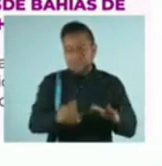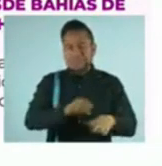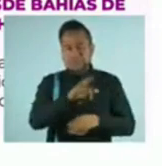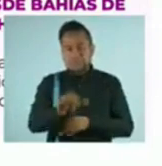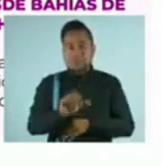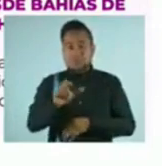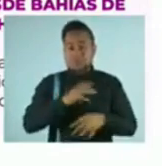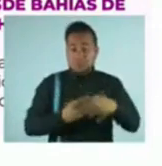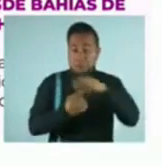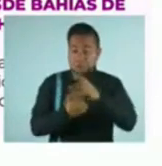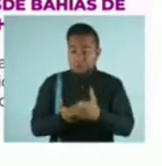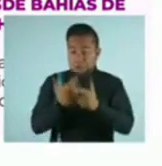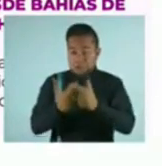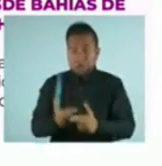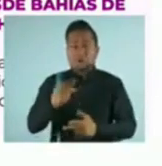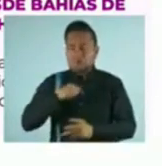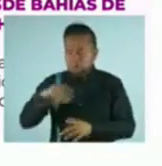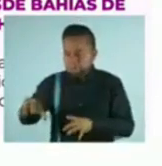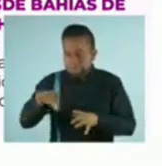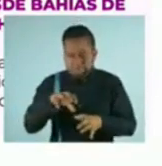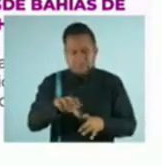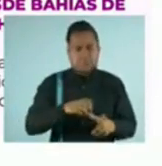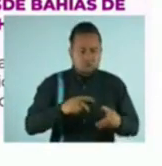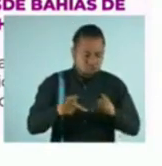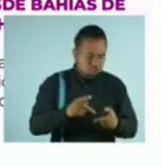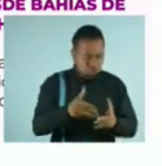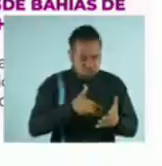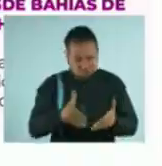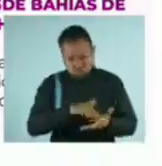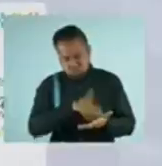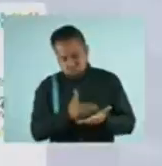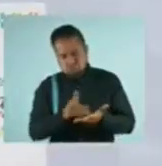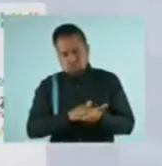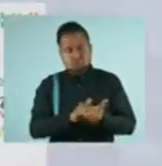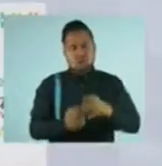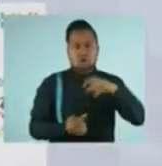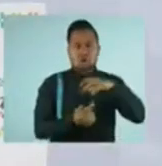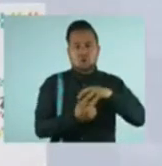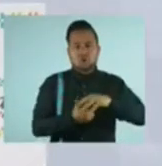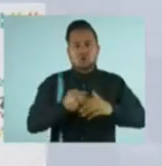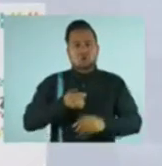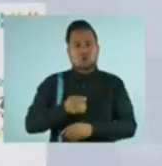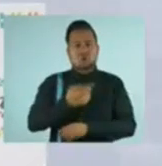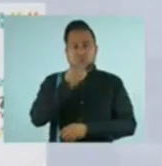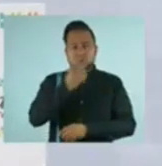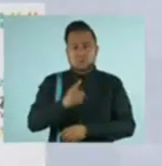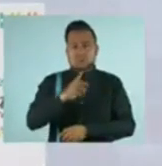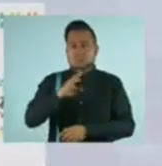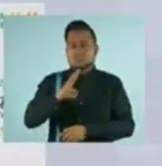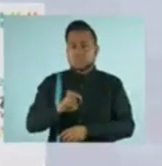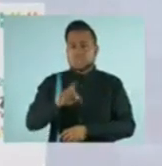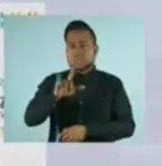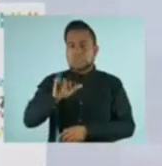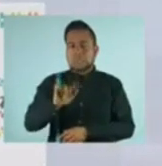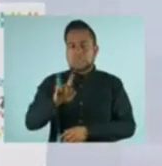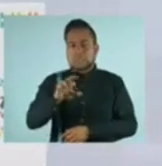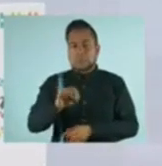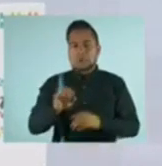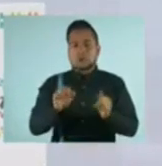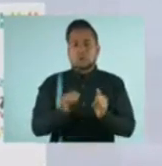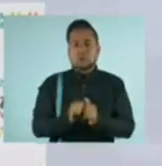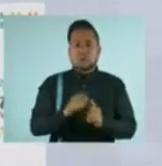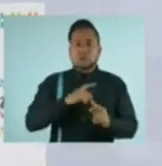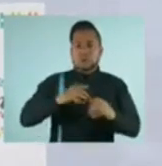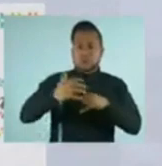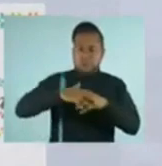cuando se da el hongo, también lo preparamos, un hongo que le llamamos de venado. Ese hongo lo preparamos en